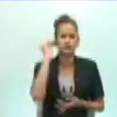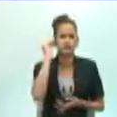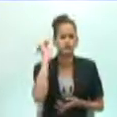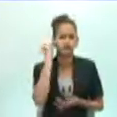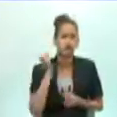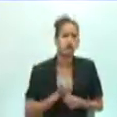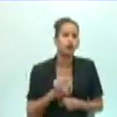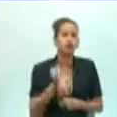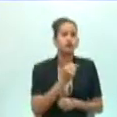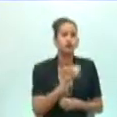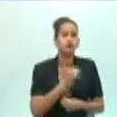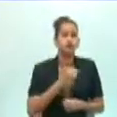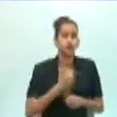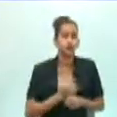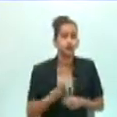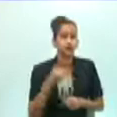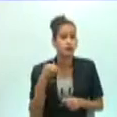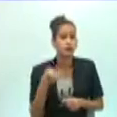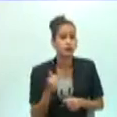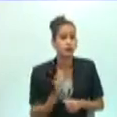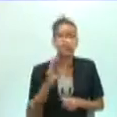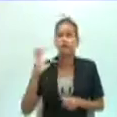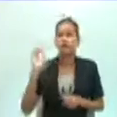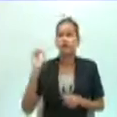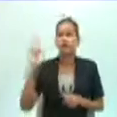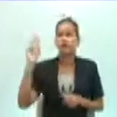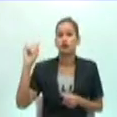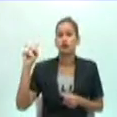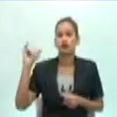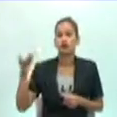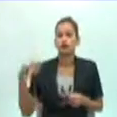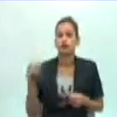uso correcto de las conjunciones. Veamos.